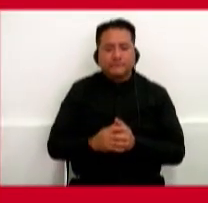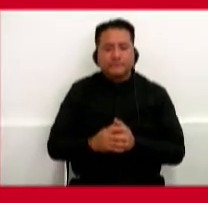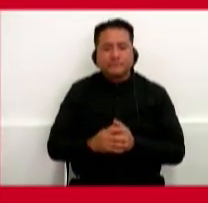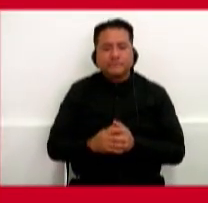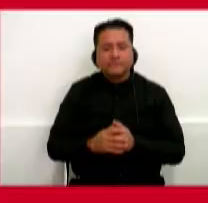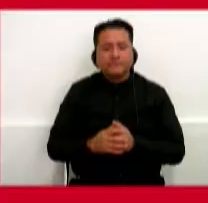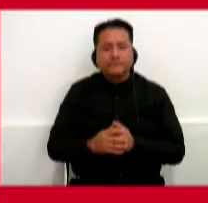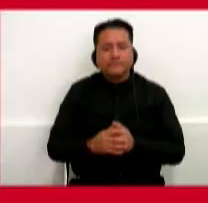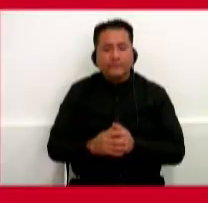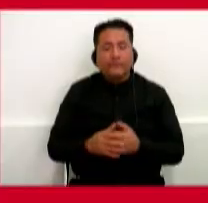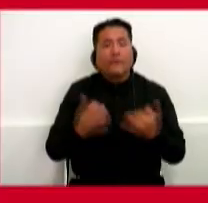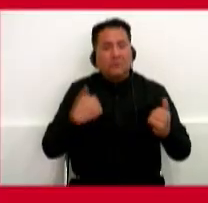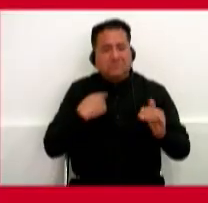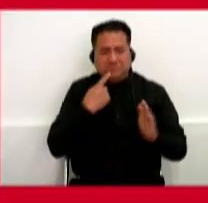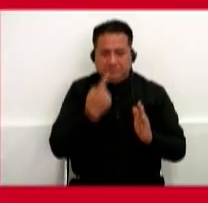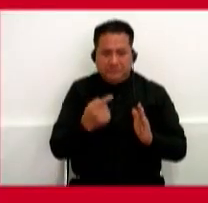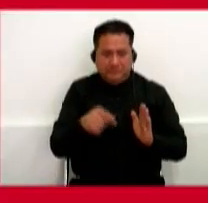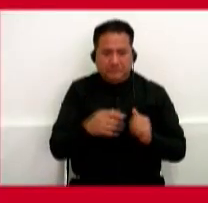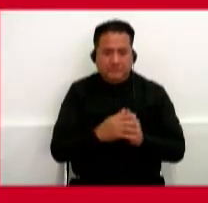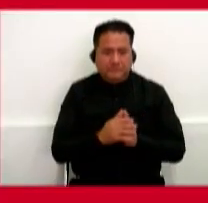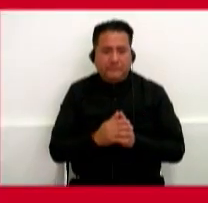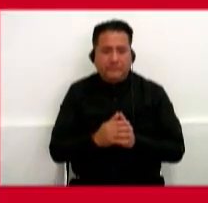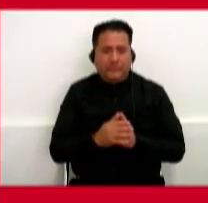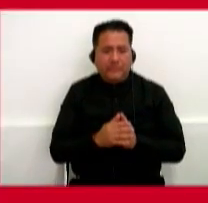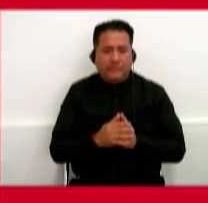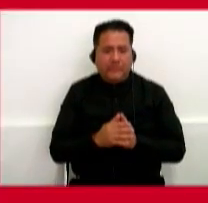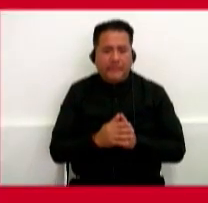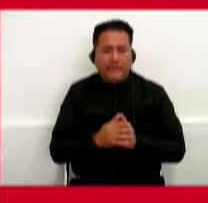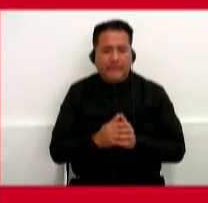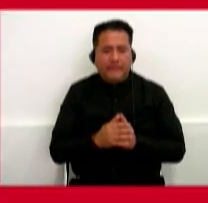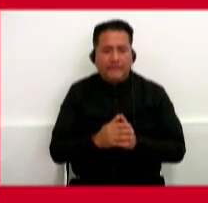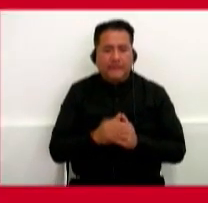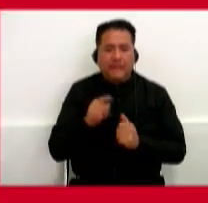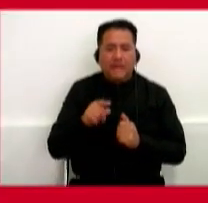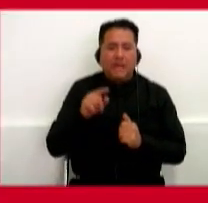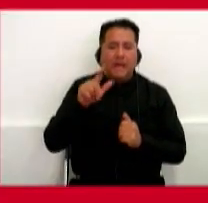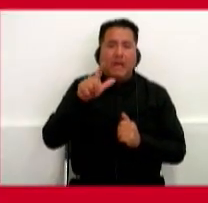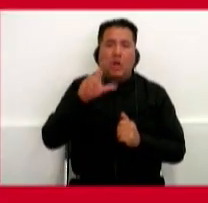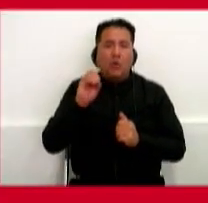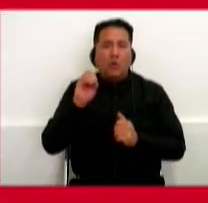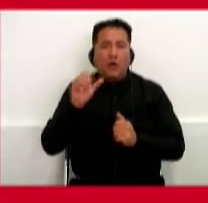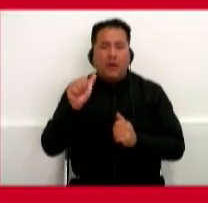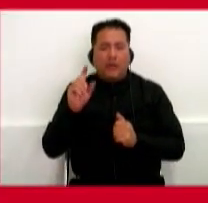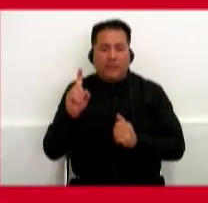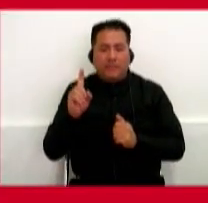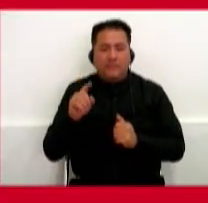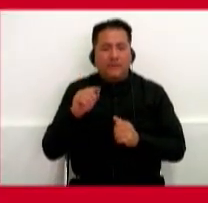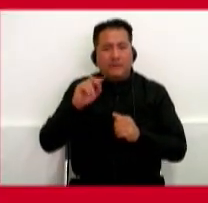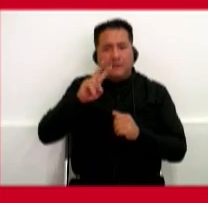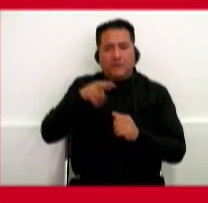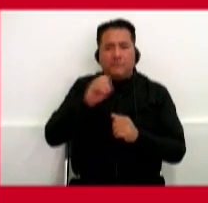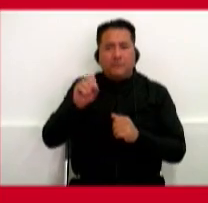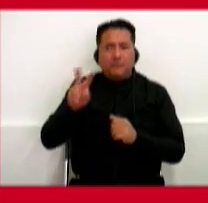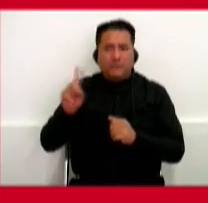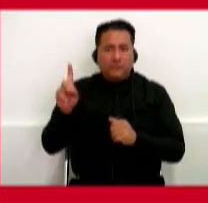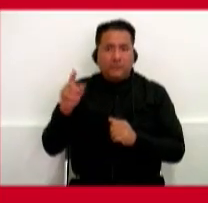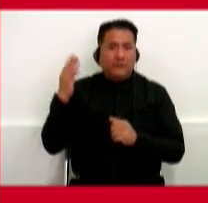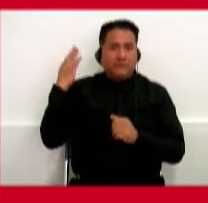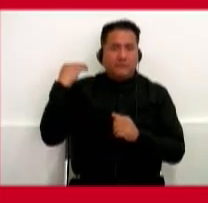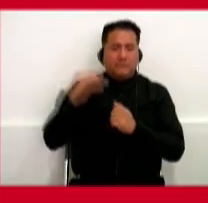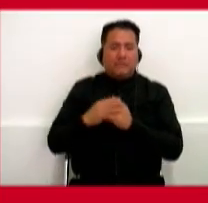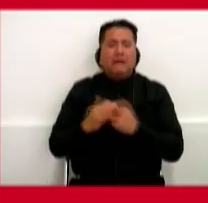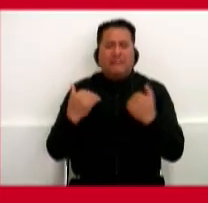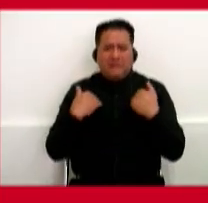Como les decía acá, en nuestro LOA del año 21 nosotros teníamos para poder comprar